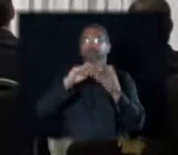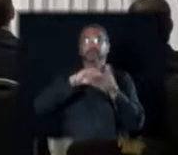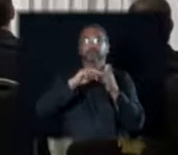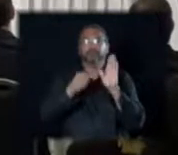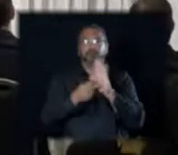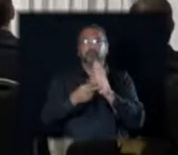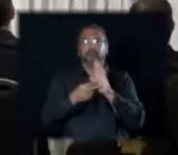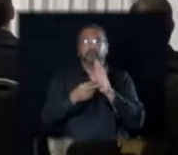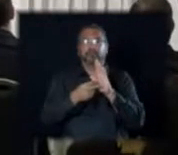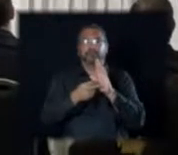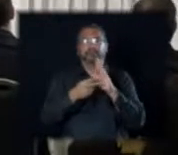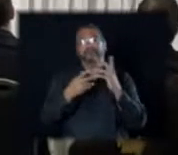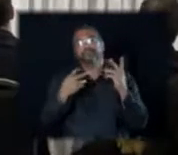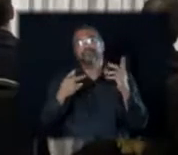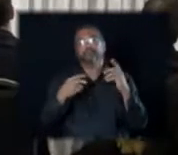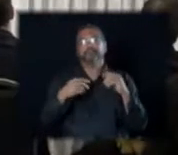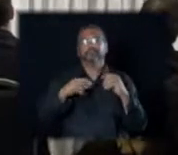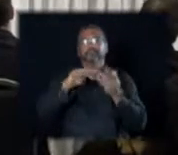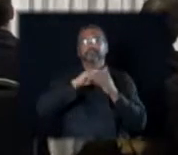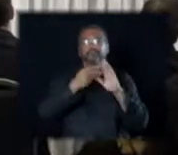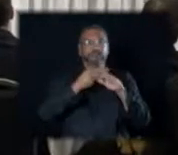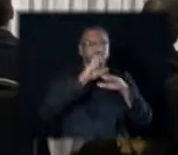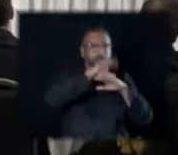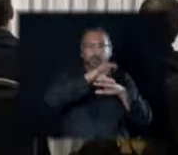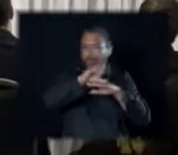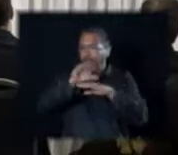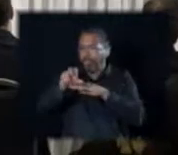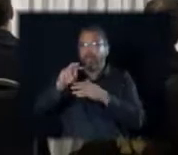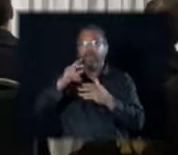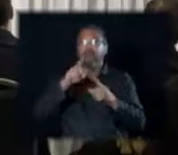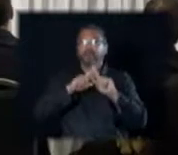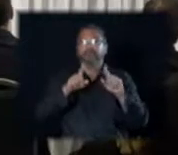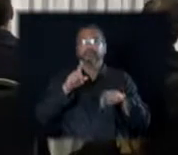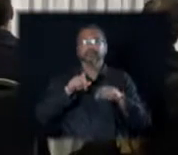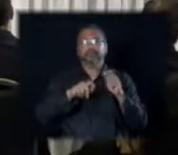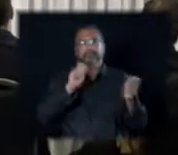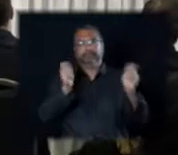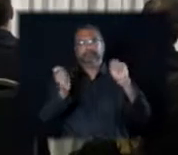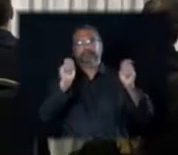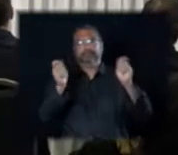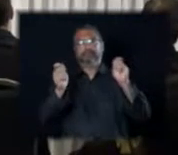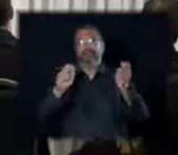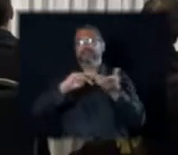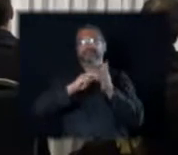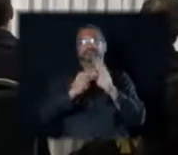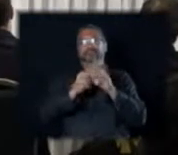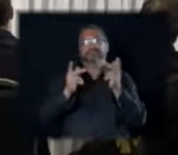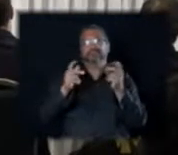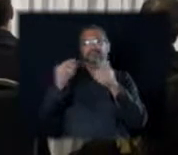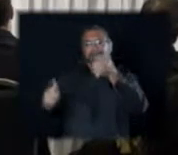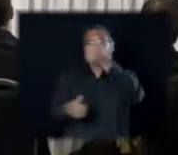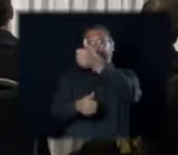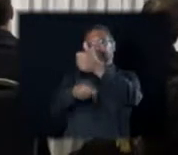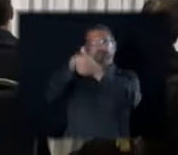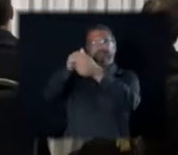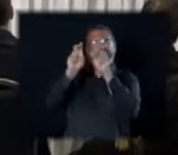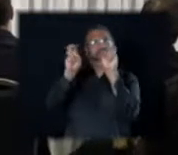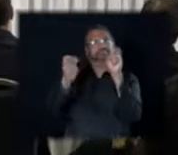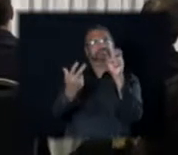esto va a ser clave, no todas las obligaciones contractuales o las obligaciones que no pueden ser modificadas en el contexto del título 3.